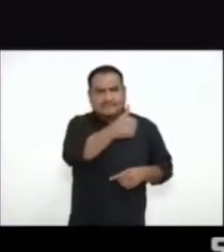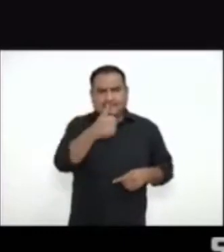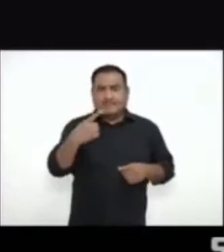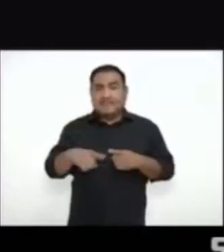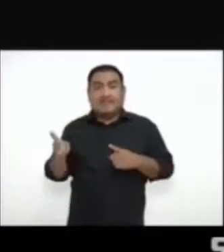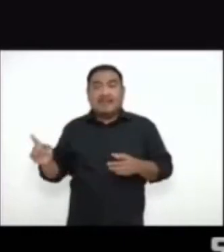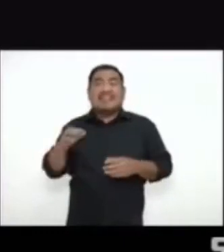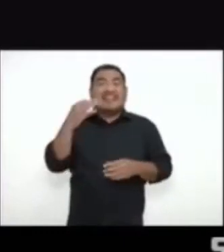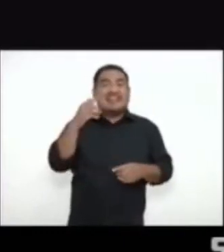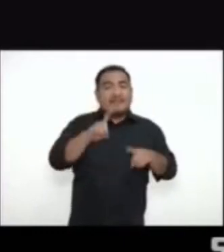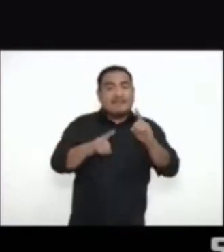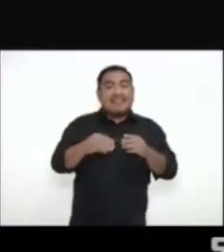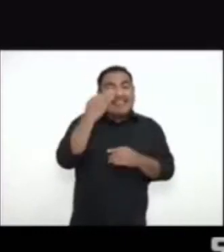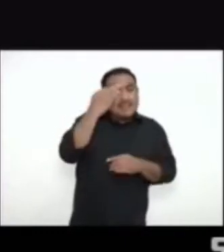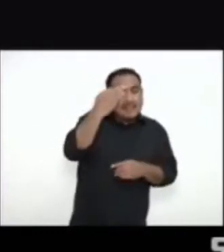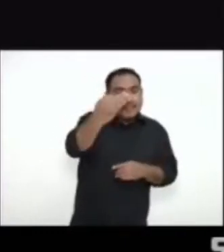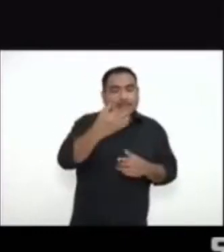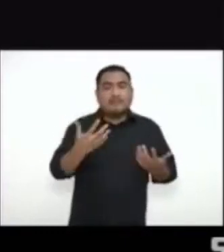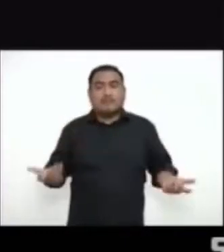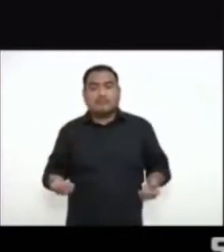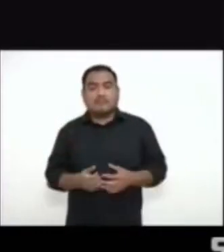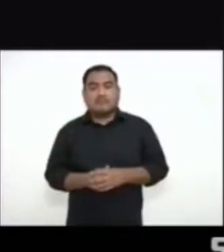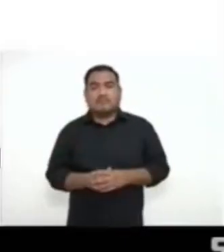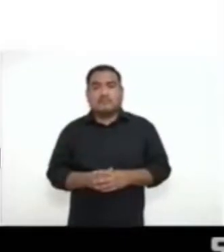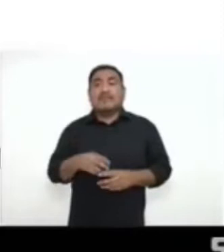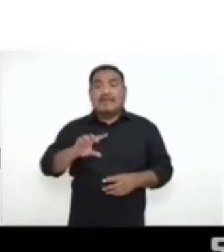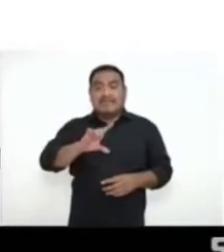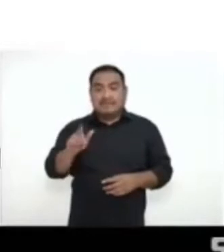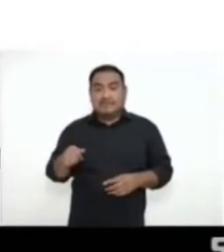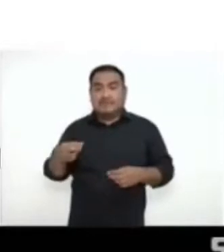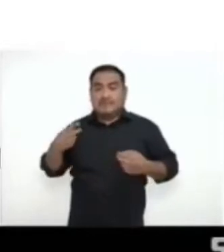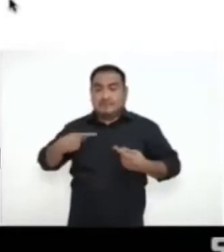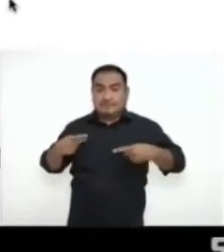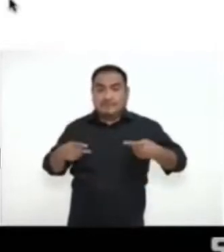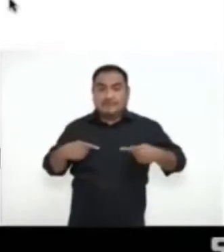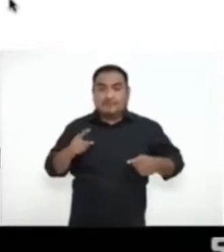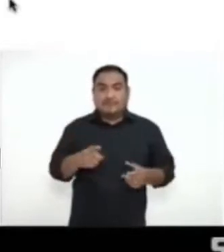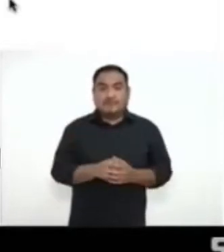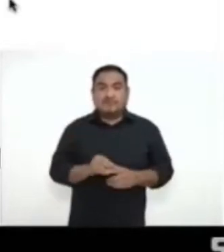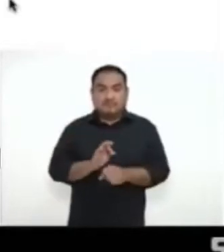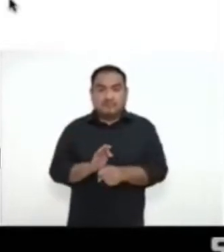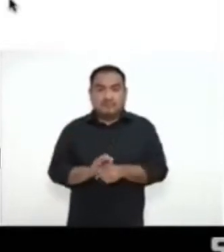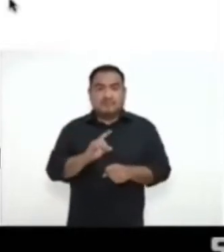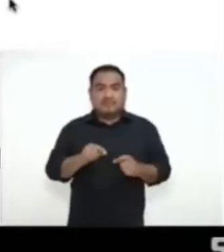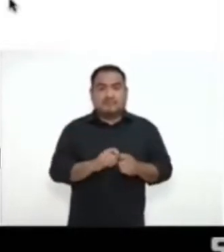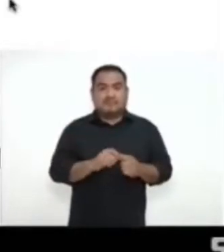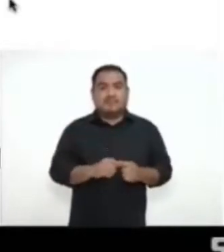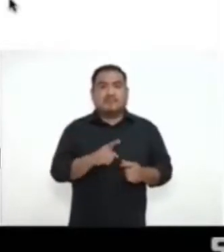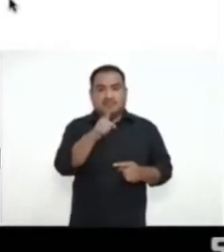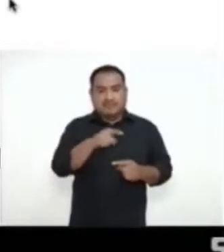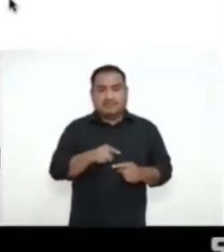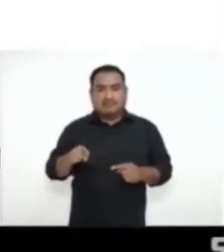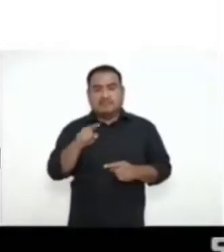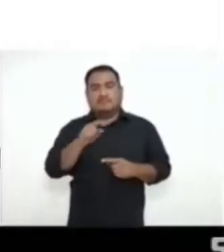duración del evento para que nosotros podamos tener un síntoma.